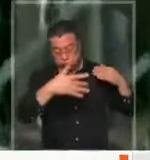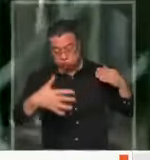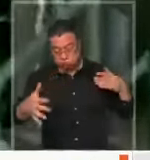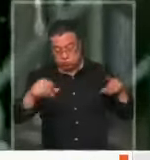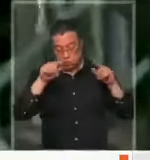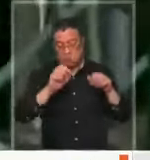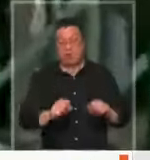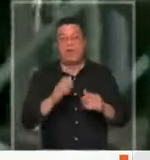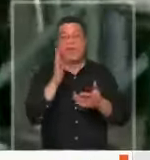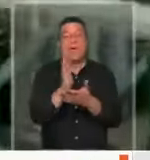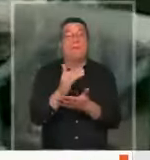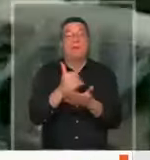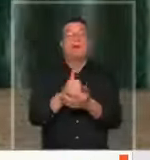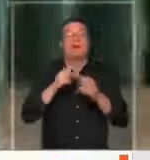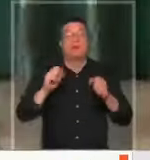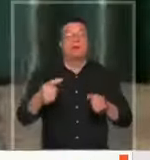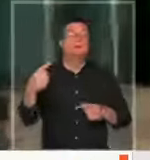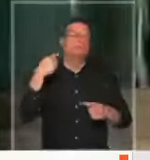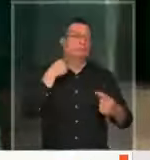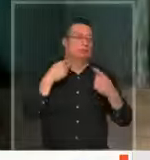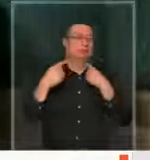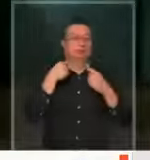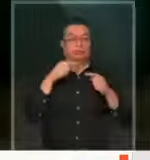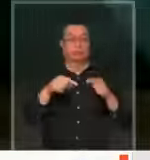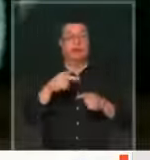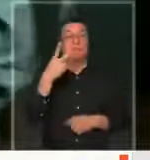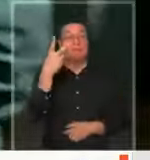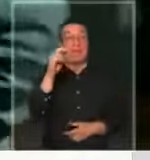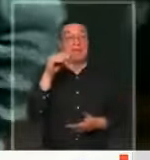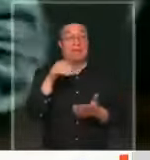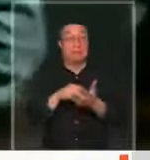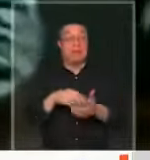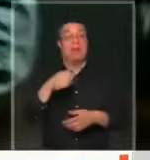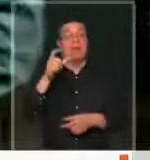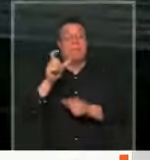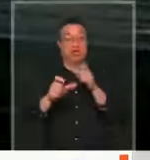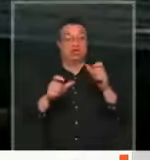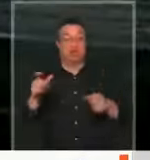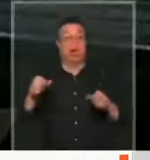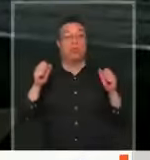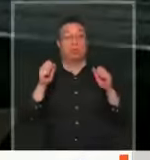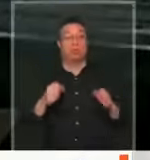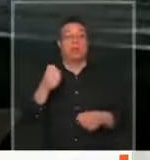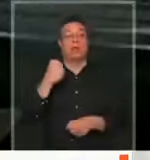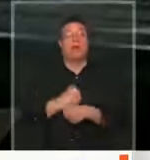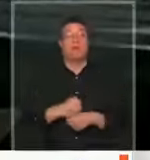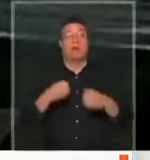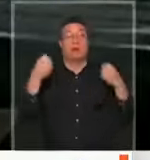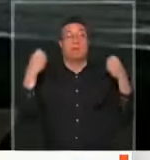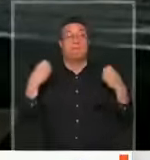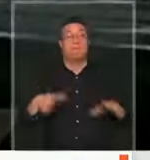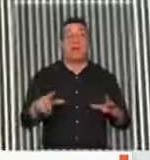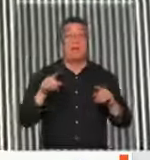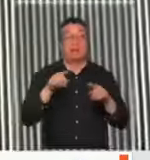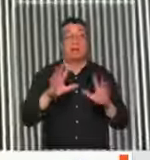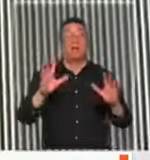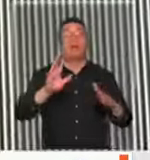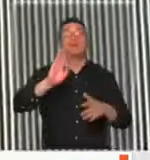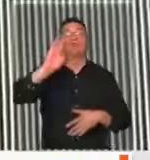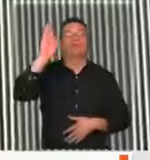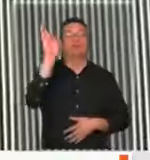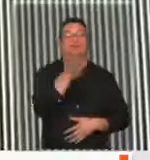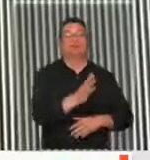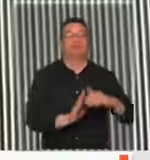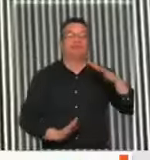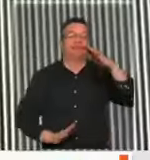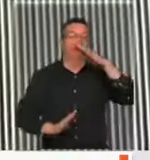alguna medida que evite esta crisis, porque son 20.000 personas que están viendo en riesgo su empleo a raíz de la suspensión